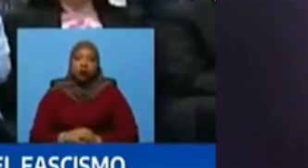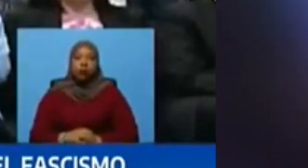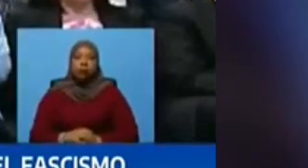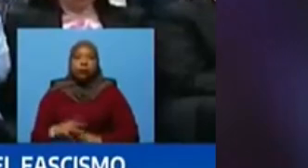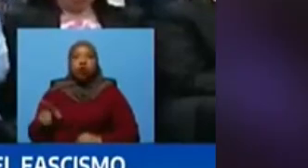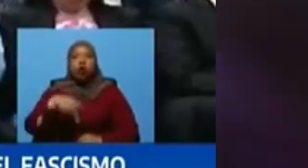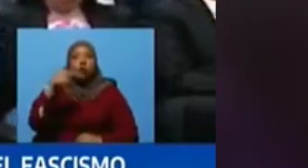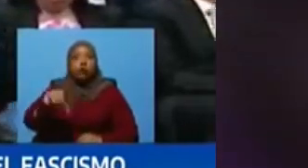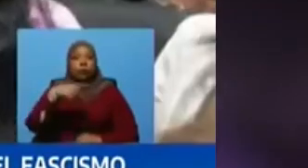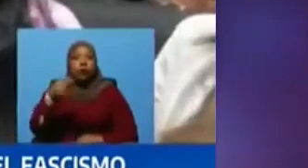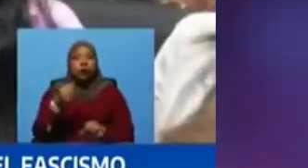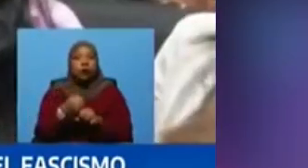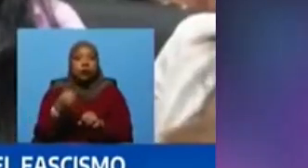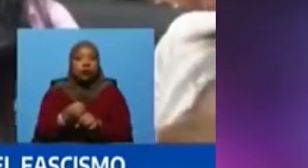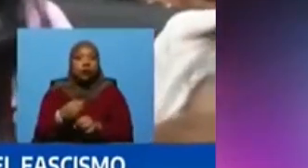políticas,